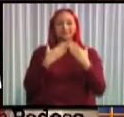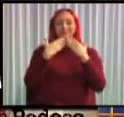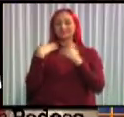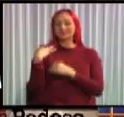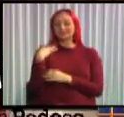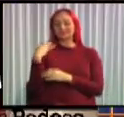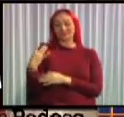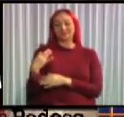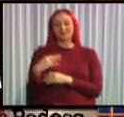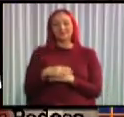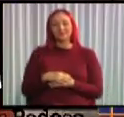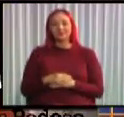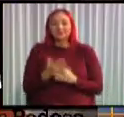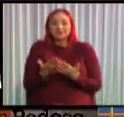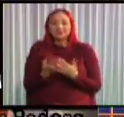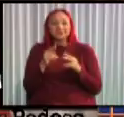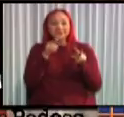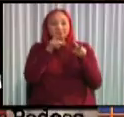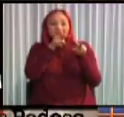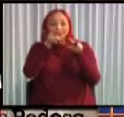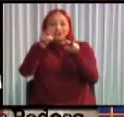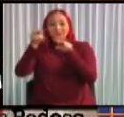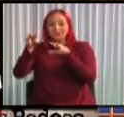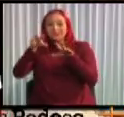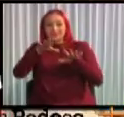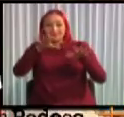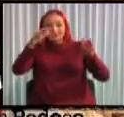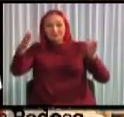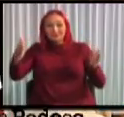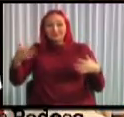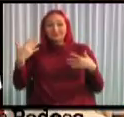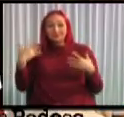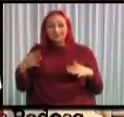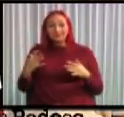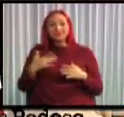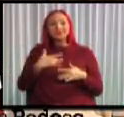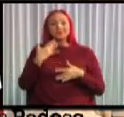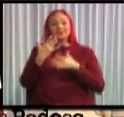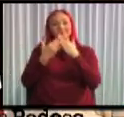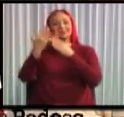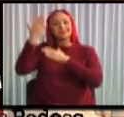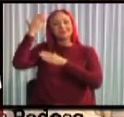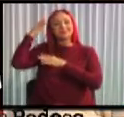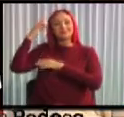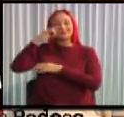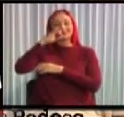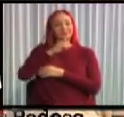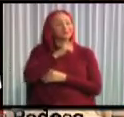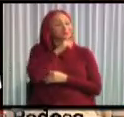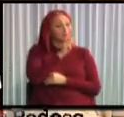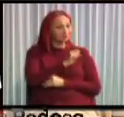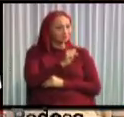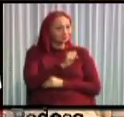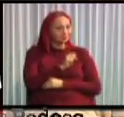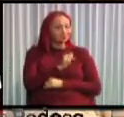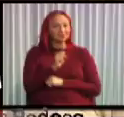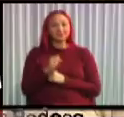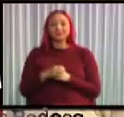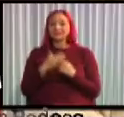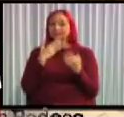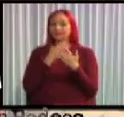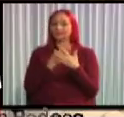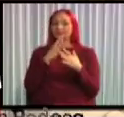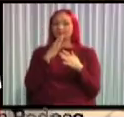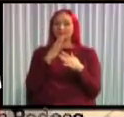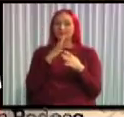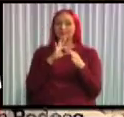invitación. Viendo todo este panel, me remonto a mi infancia. ¿Verdad que sí? Bueno, vamos a